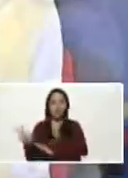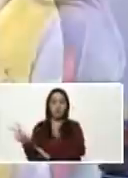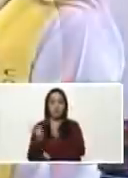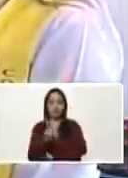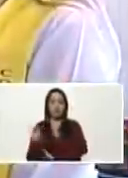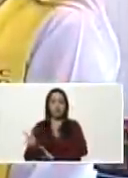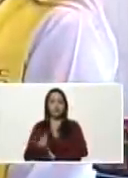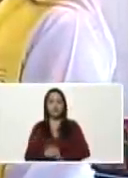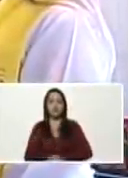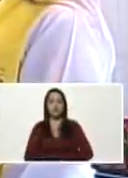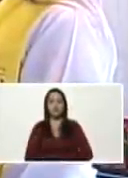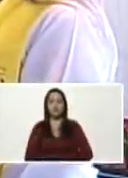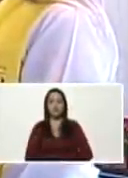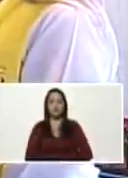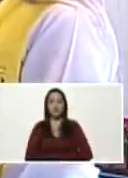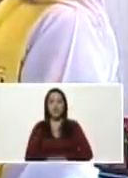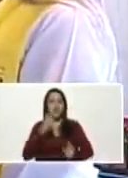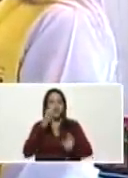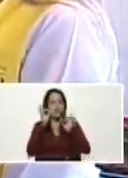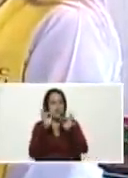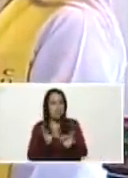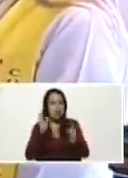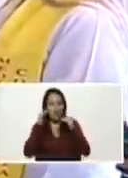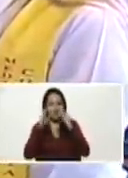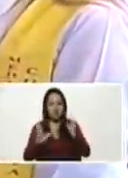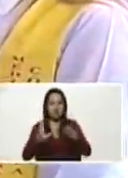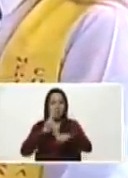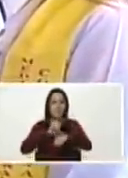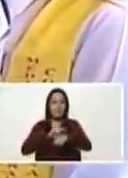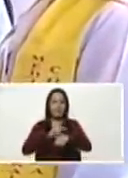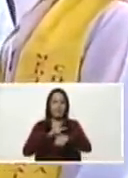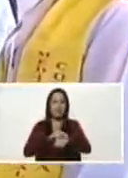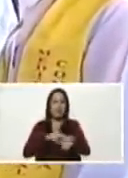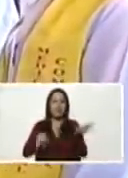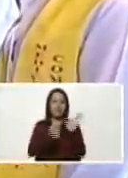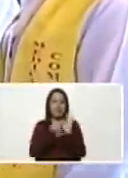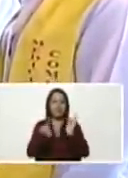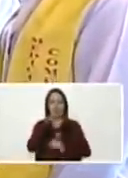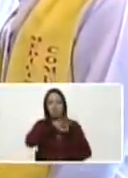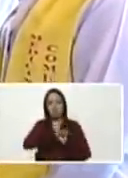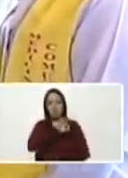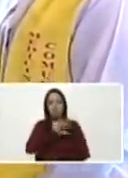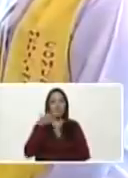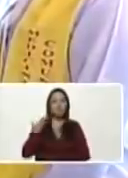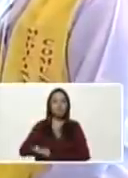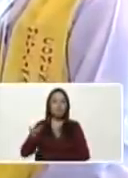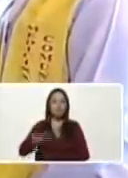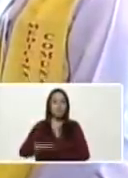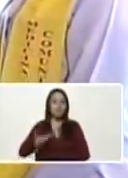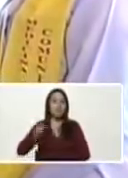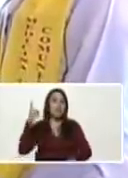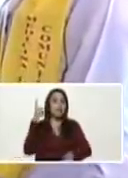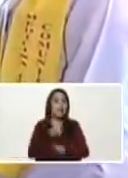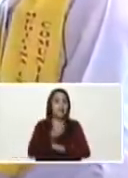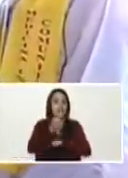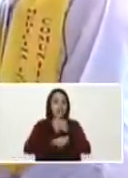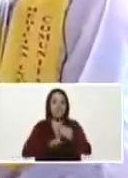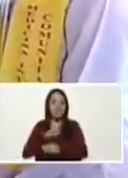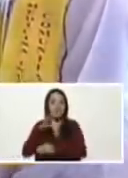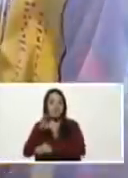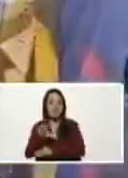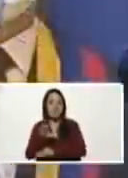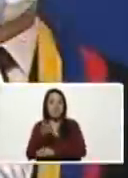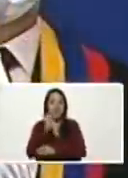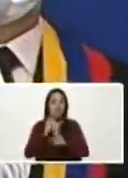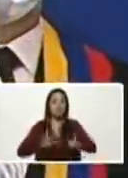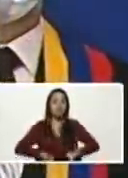Venezuela garantiza la atención médica como derecho social fundamental, obligación del Estado que lo garantizará